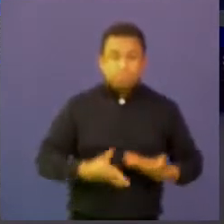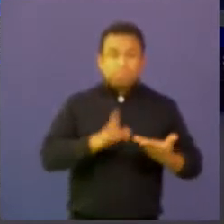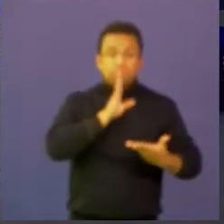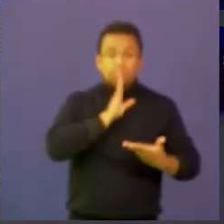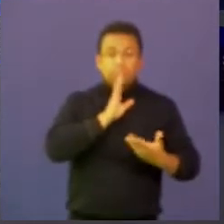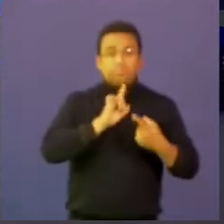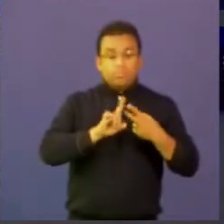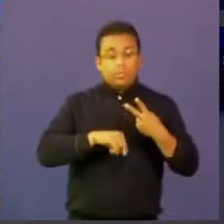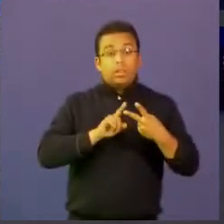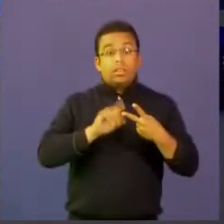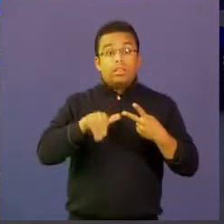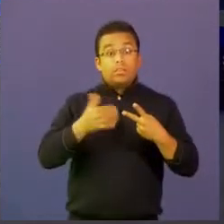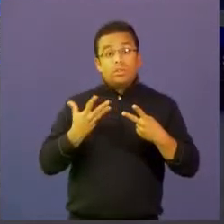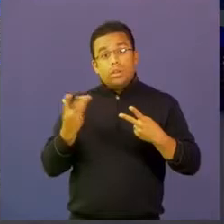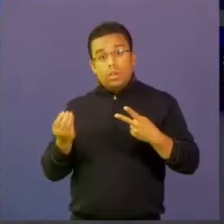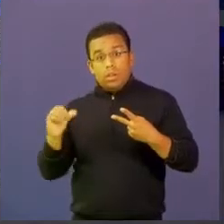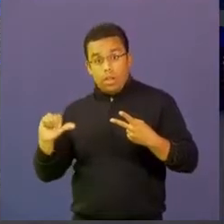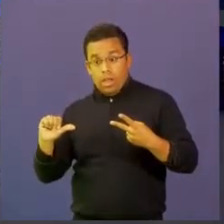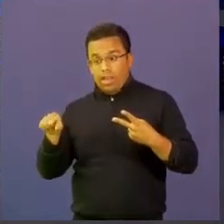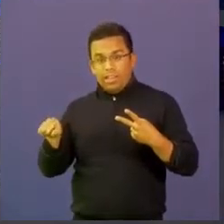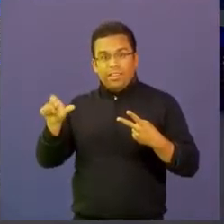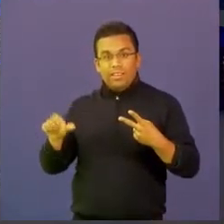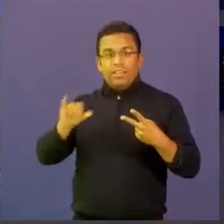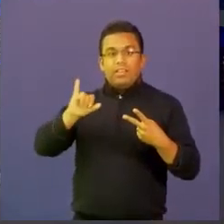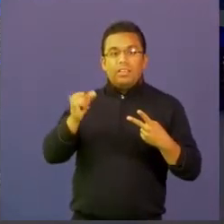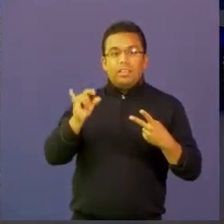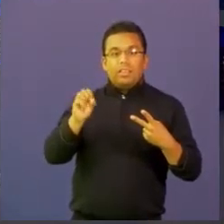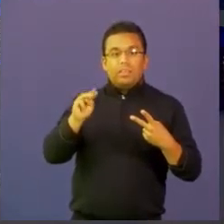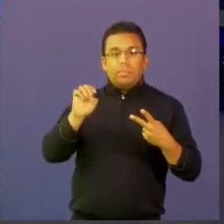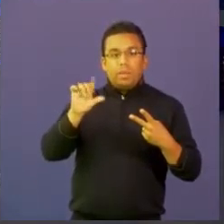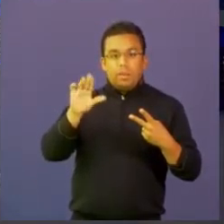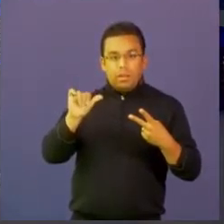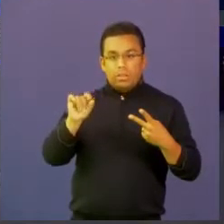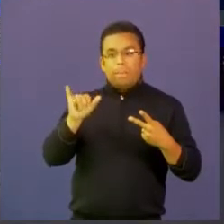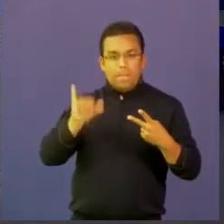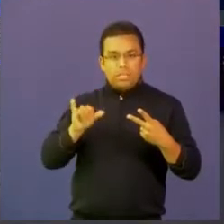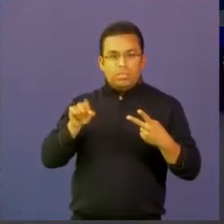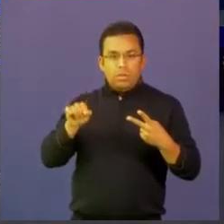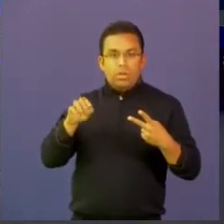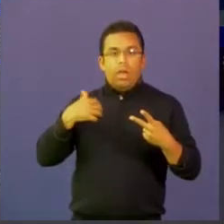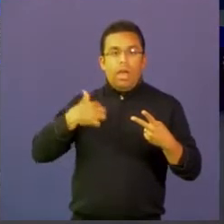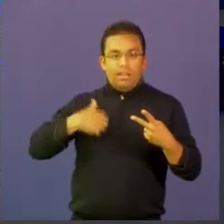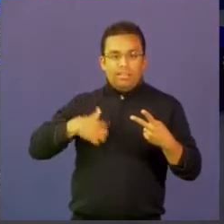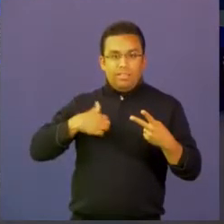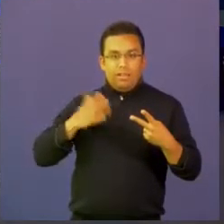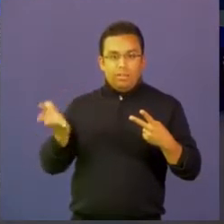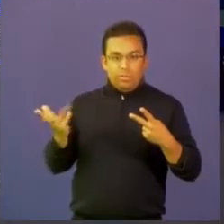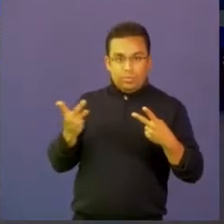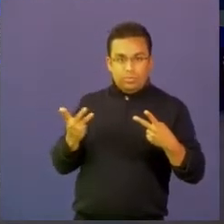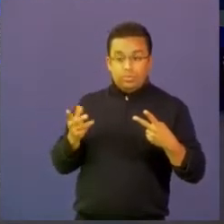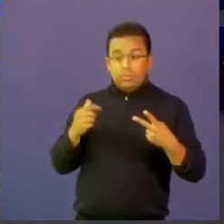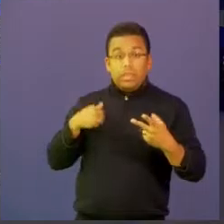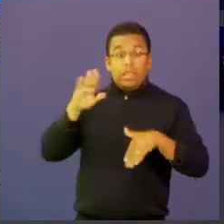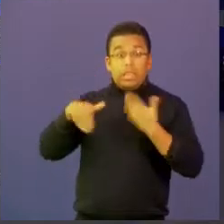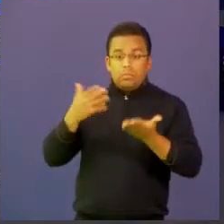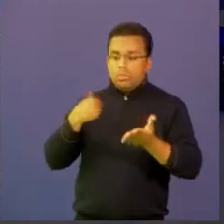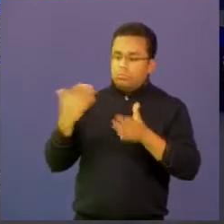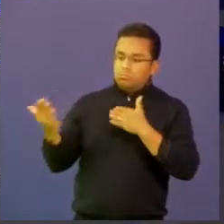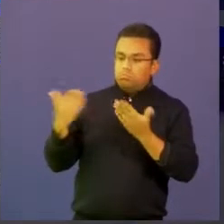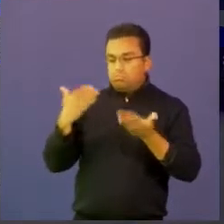les voy a presentar mi compañera Jimena Jakubowicz de Microsoft Argentina. Y después tendremos una discusión sobre